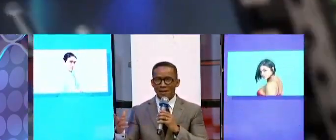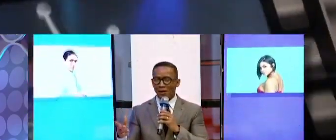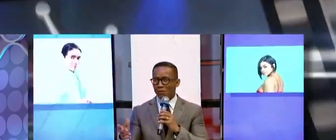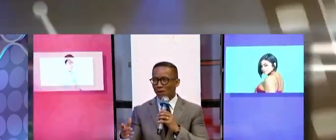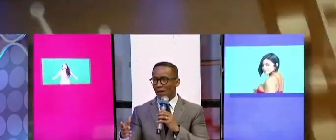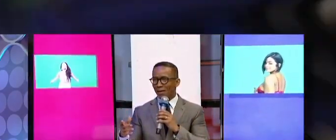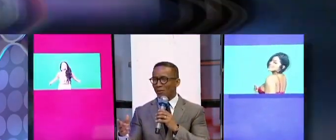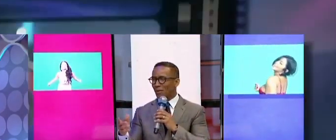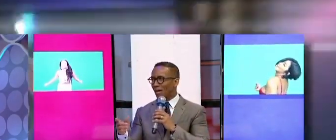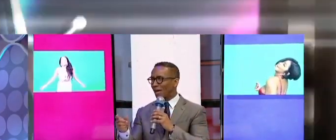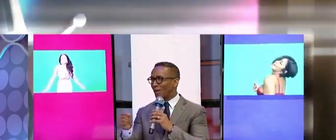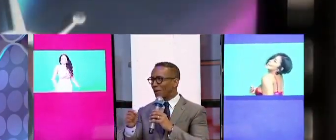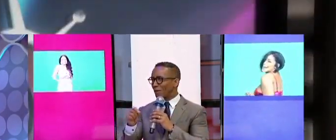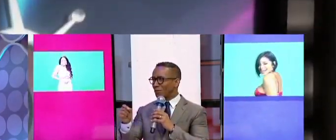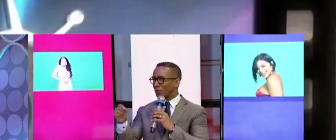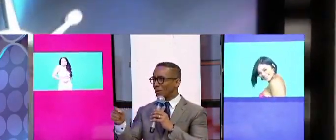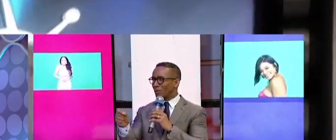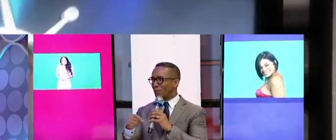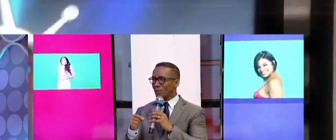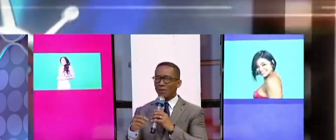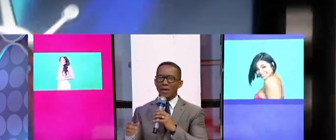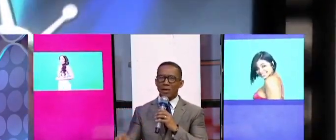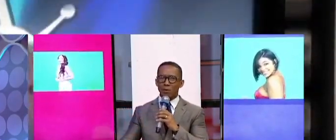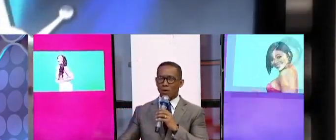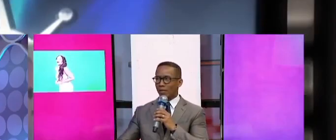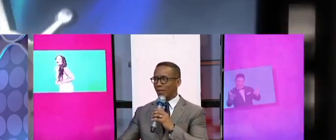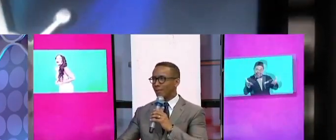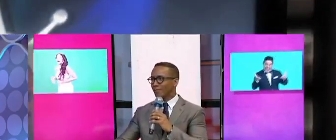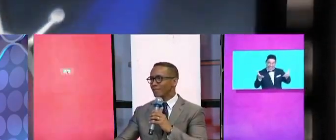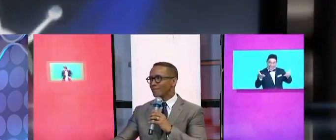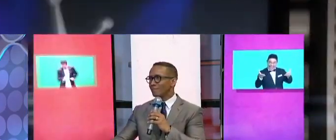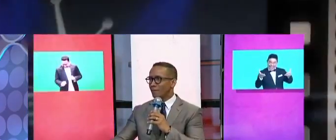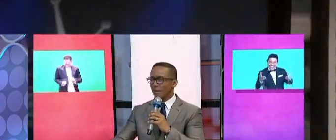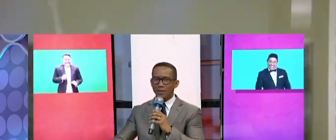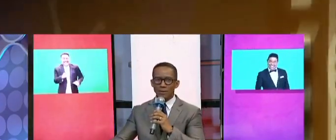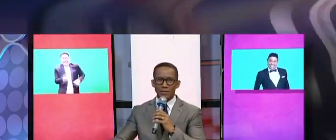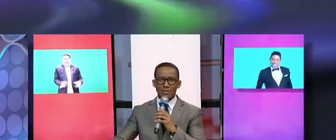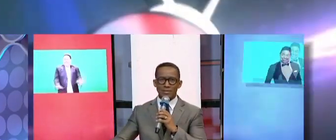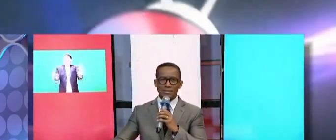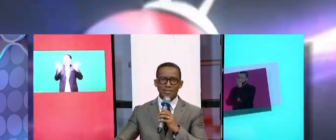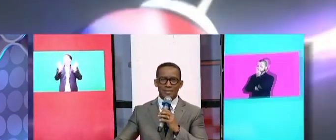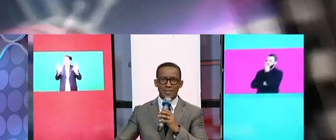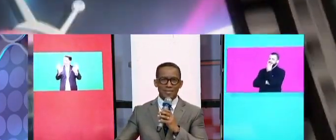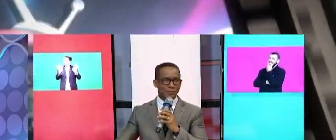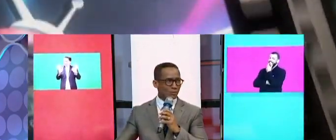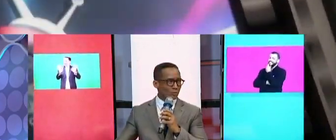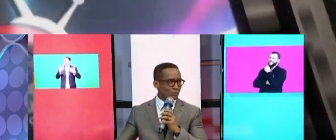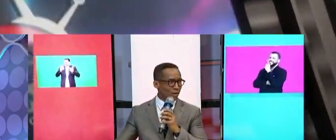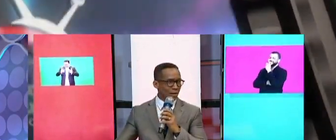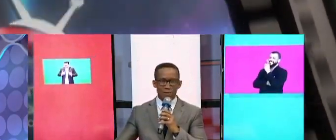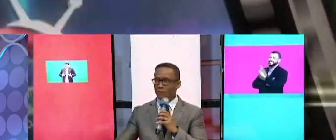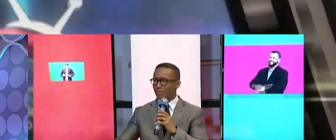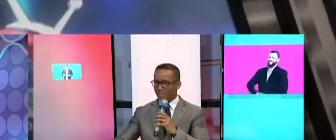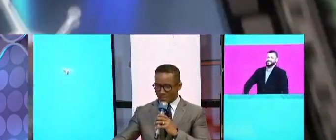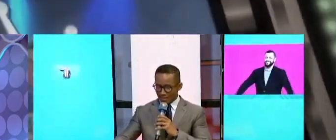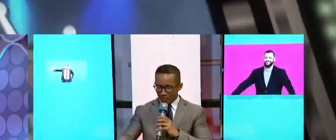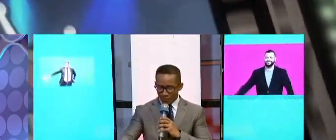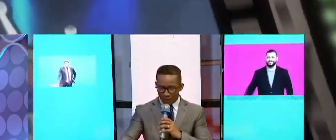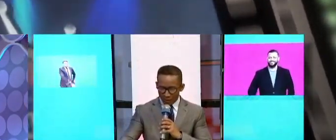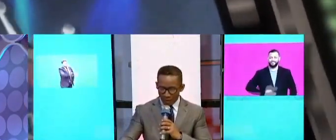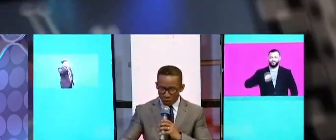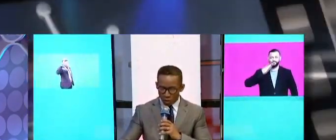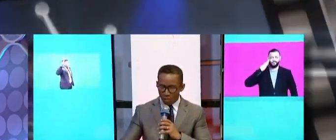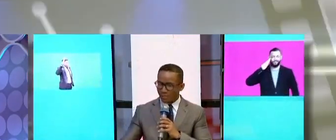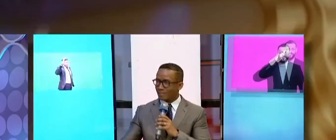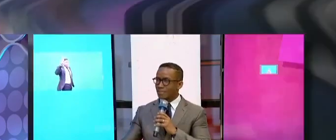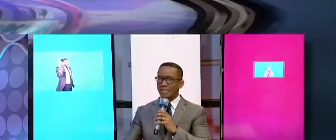la beba Rojas. Fue Érico, mira, muchacho. Érico escribe su libreto, me dijo, equivócate. La beba, una estrella, un ejemplo a seguir para mí.